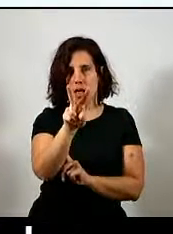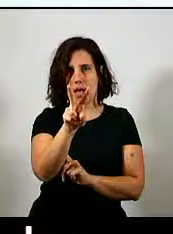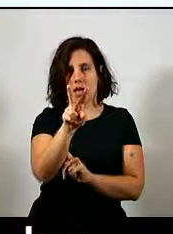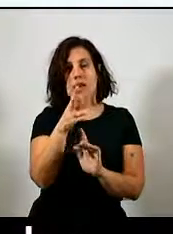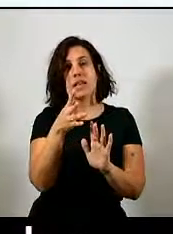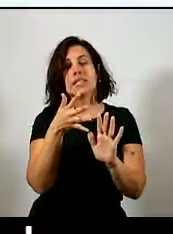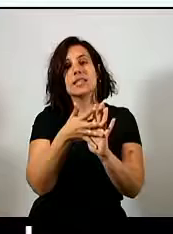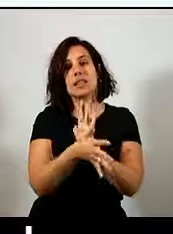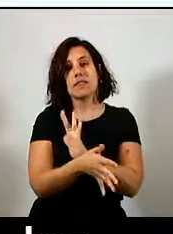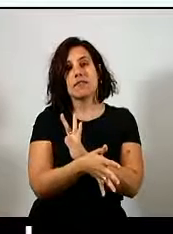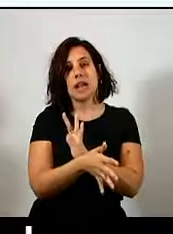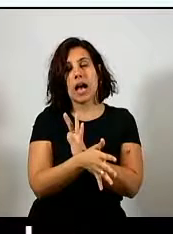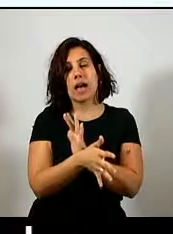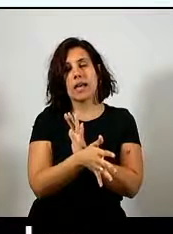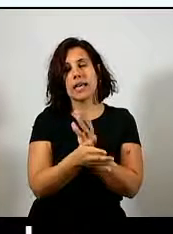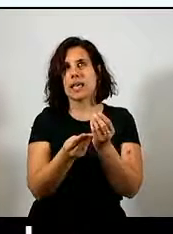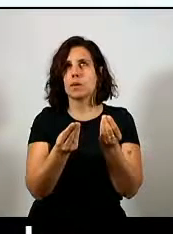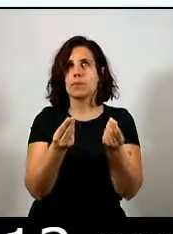mayor